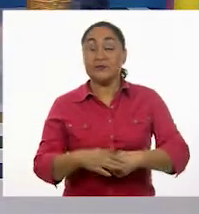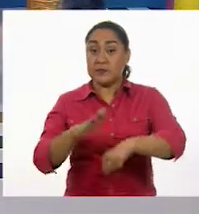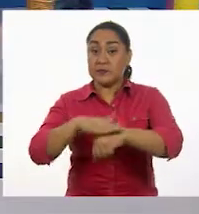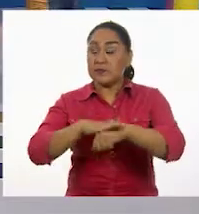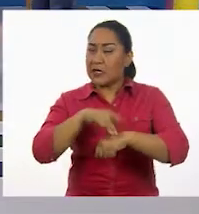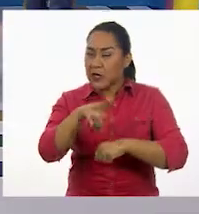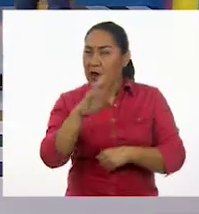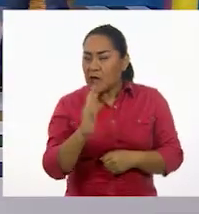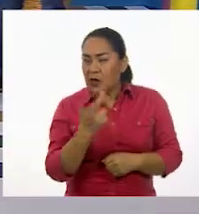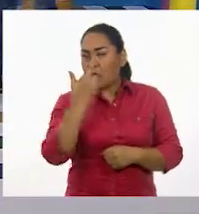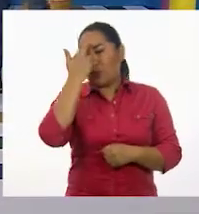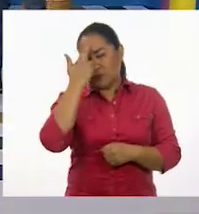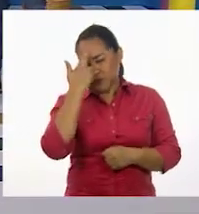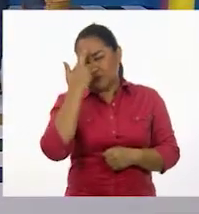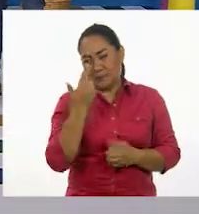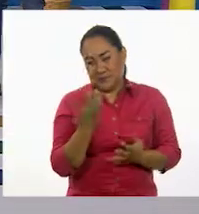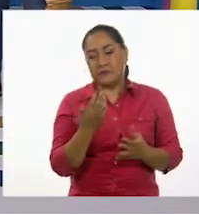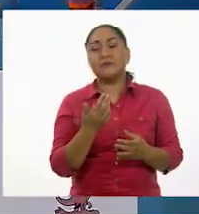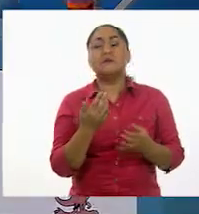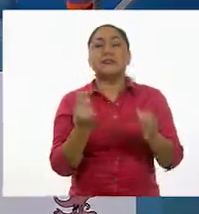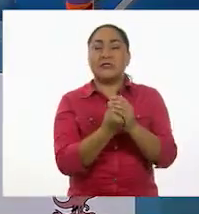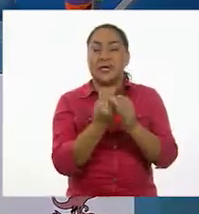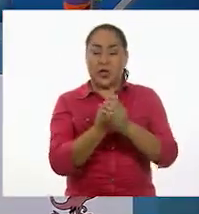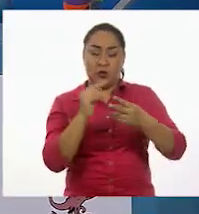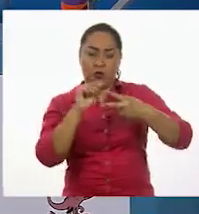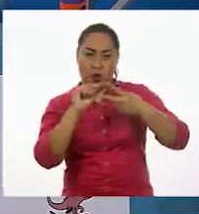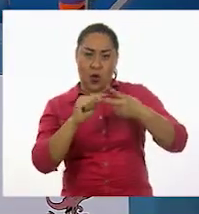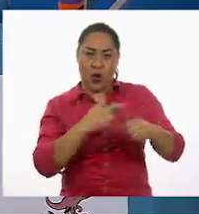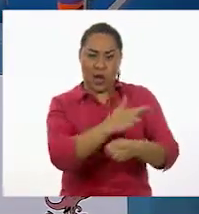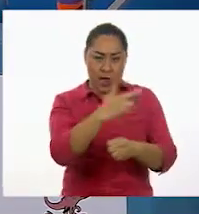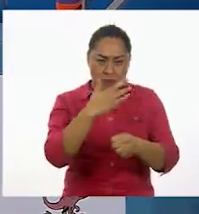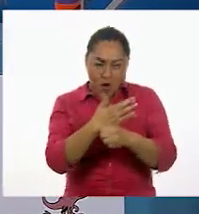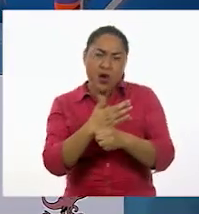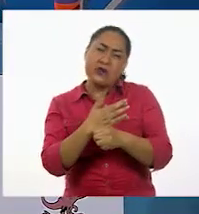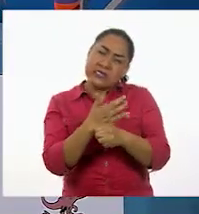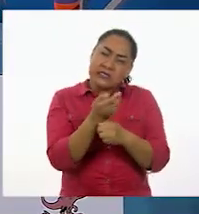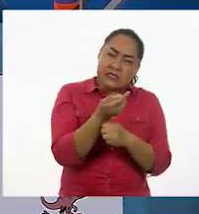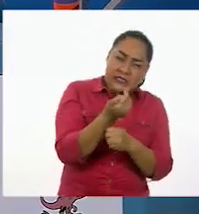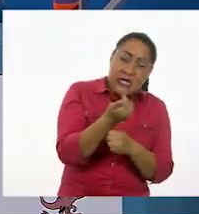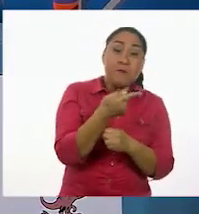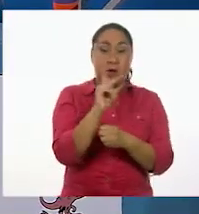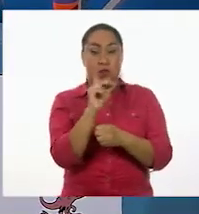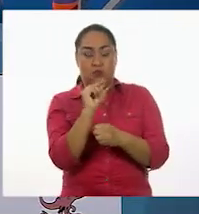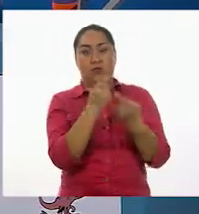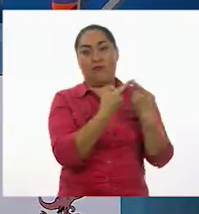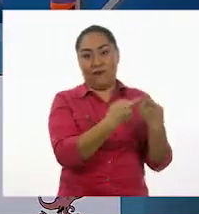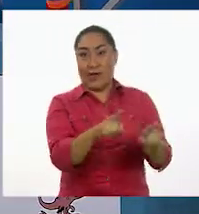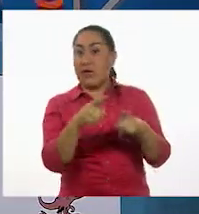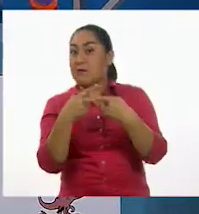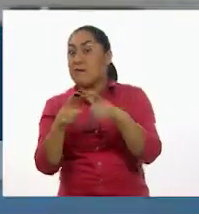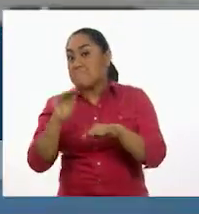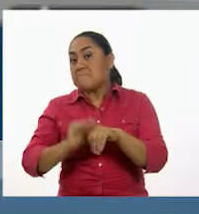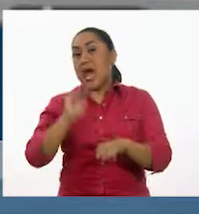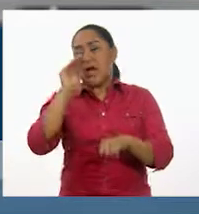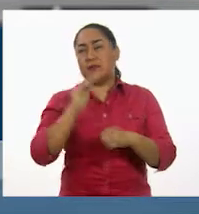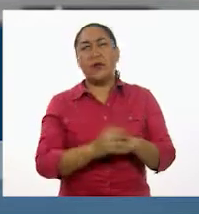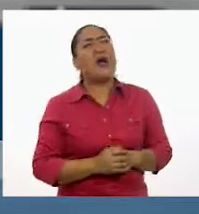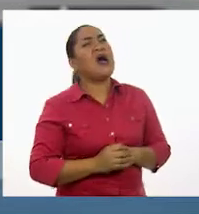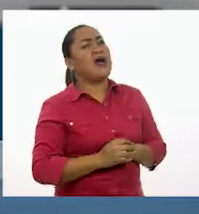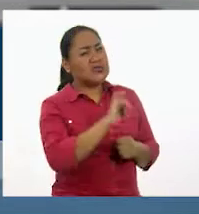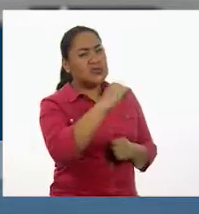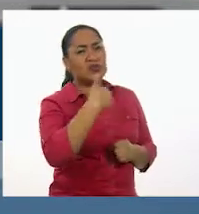Recordemos que si bien ambos tipos de república tenían similitudes, las diferencias también eran muy grandes. Yo me acuerdo también